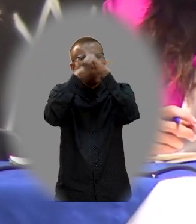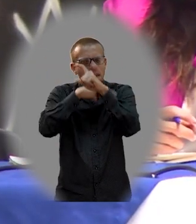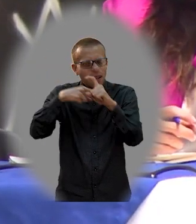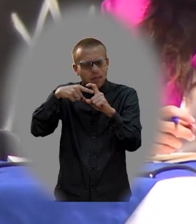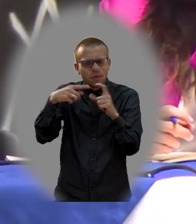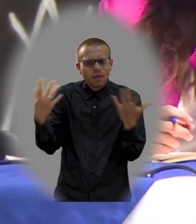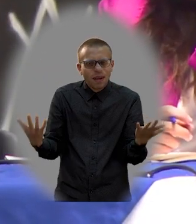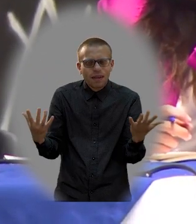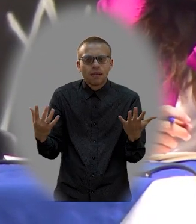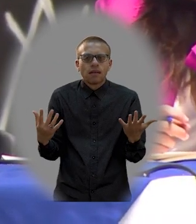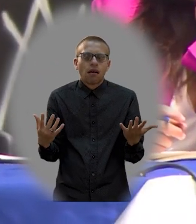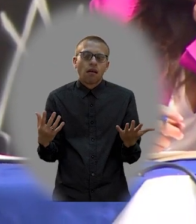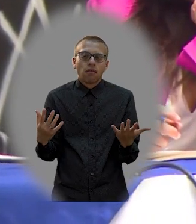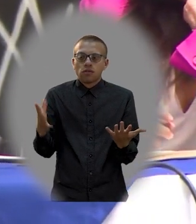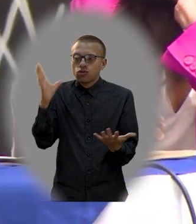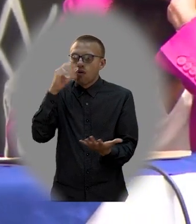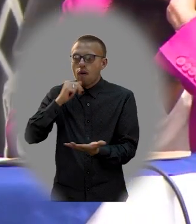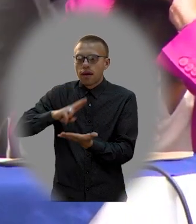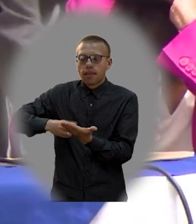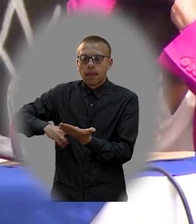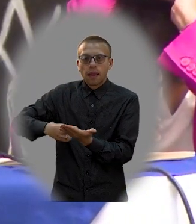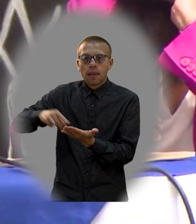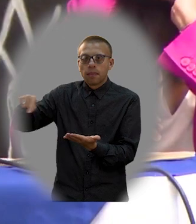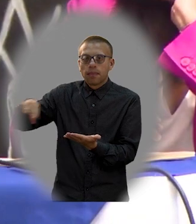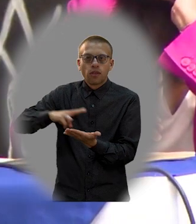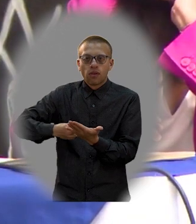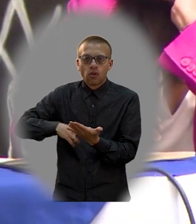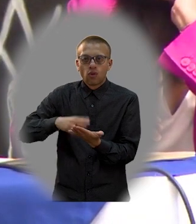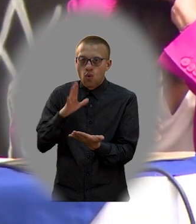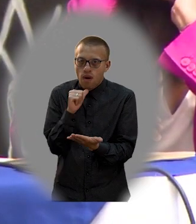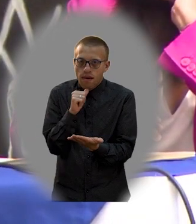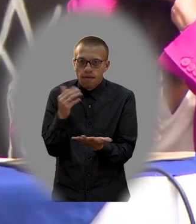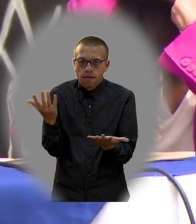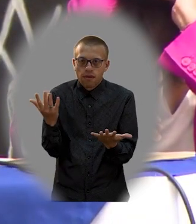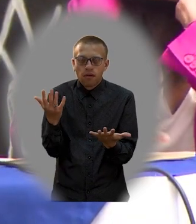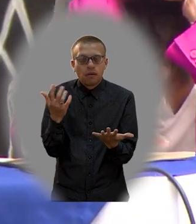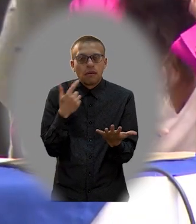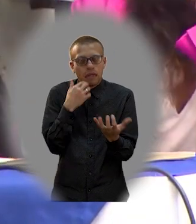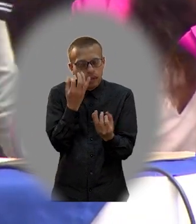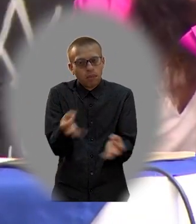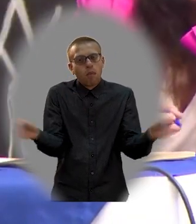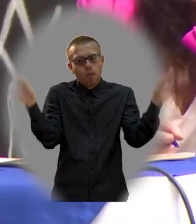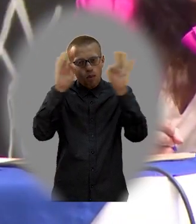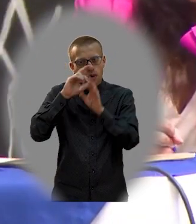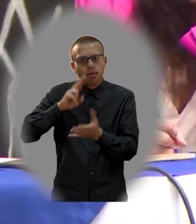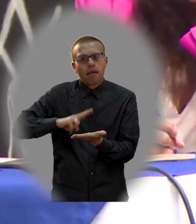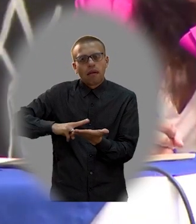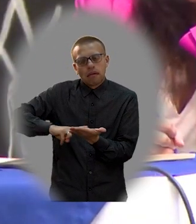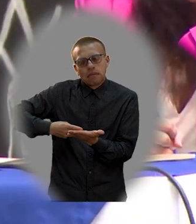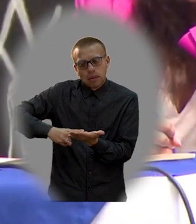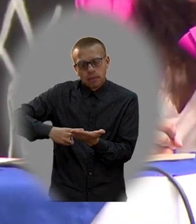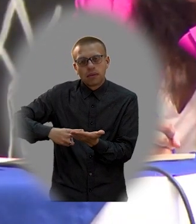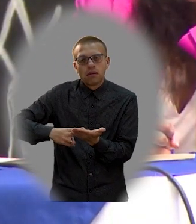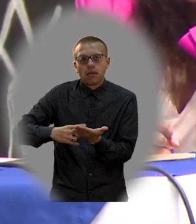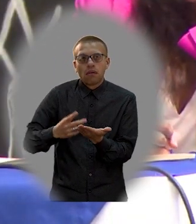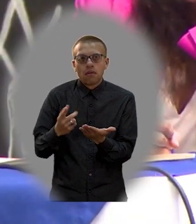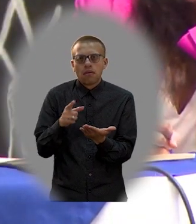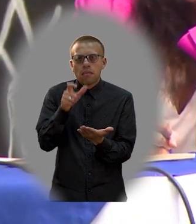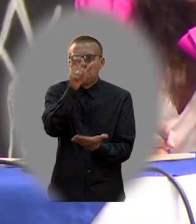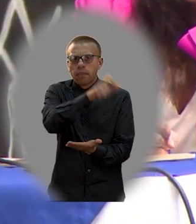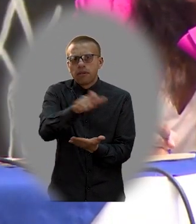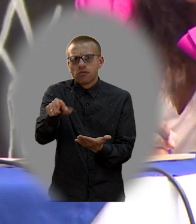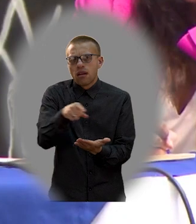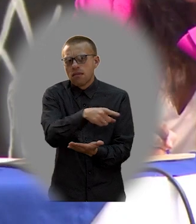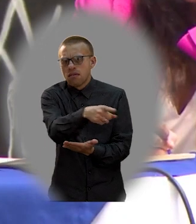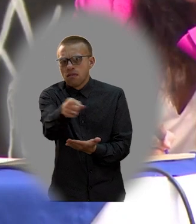hay un intérprete de lenguaje de señas. Y siento que es necesario que haya un intérprete de lenguaje de señas, no solo para las personas que están acá, sino para